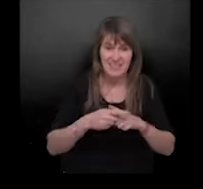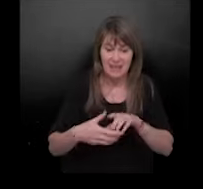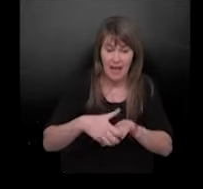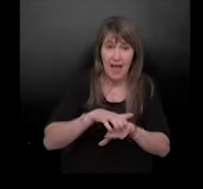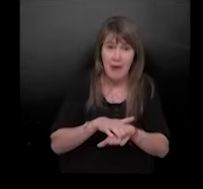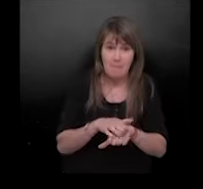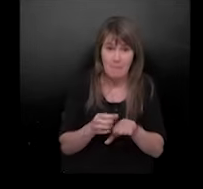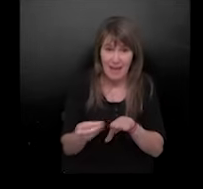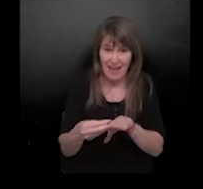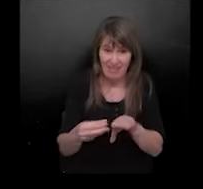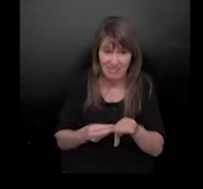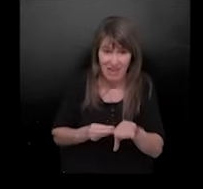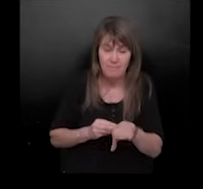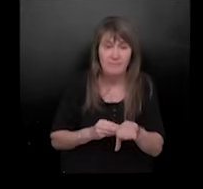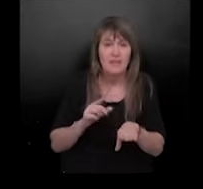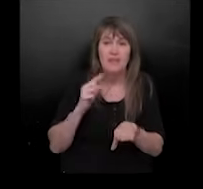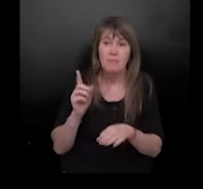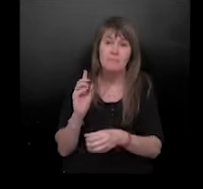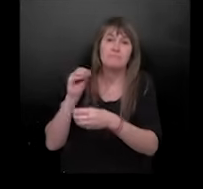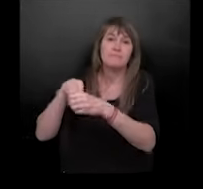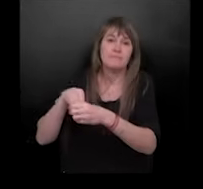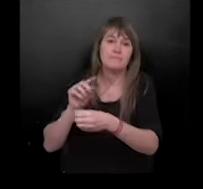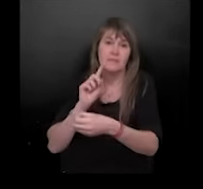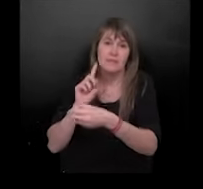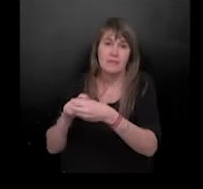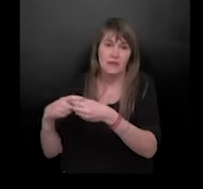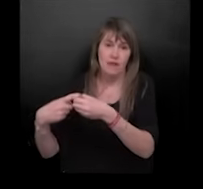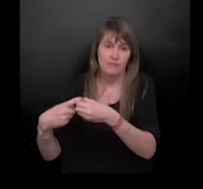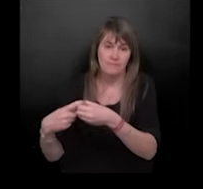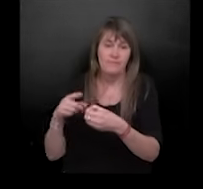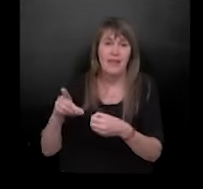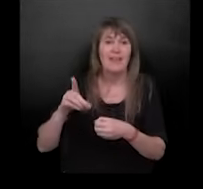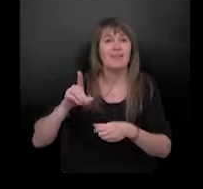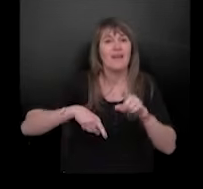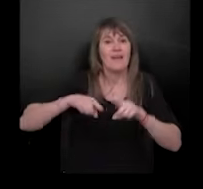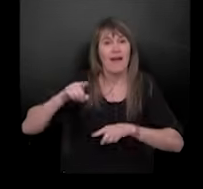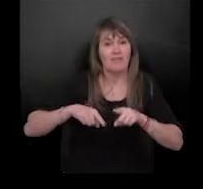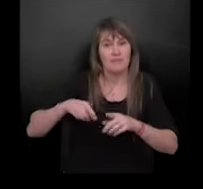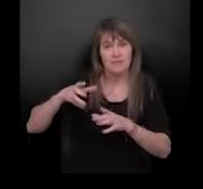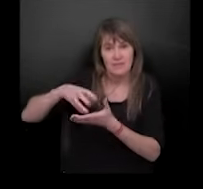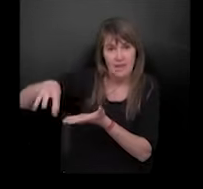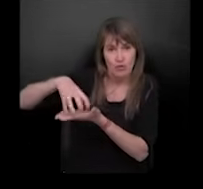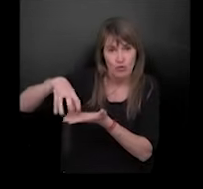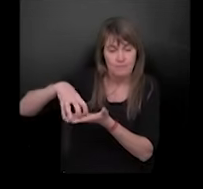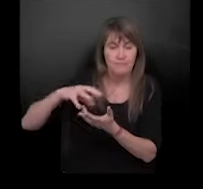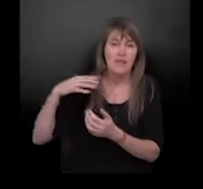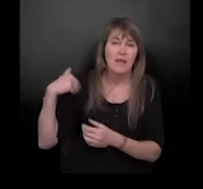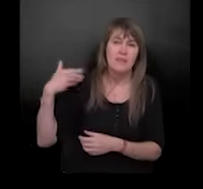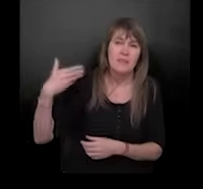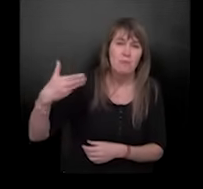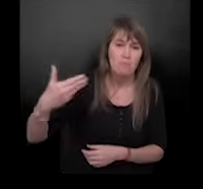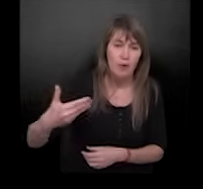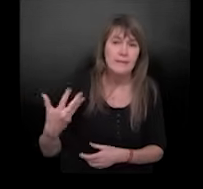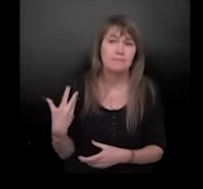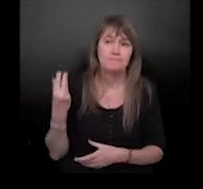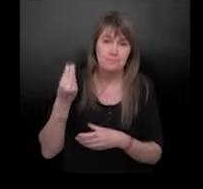Y al poco tiempo se afilió al sindicato y pasó a ser el delegado del sector y más tarde a formar